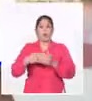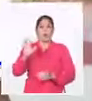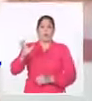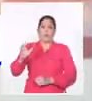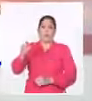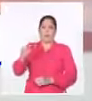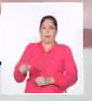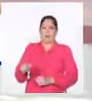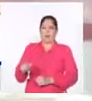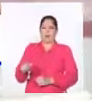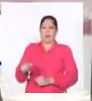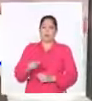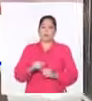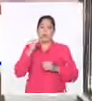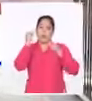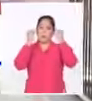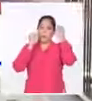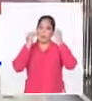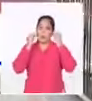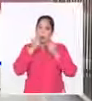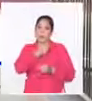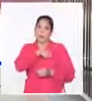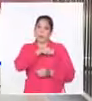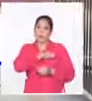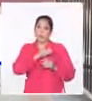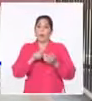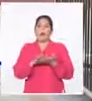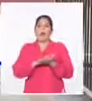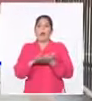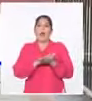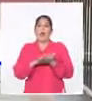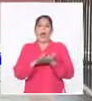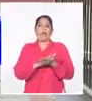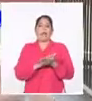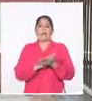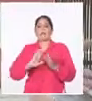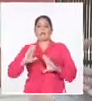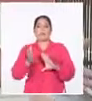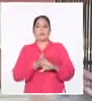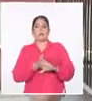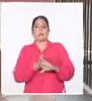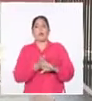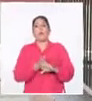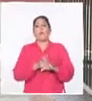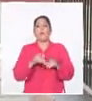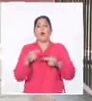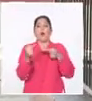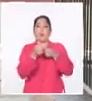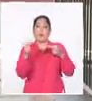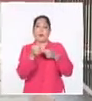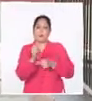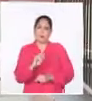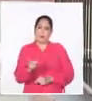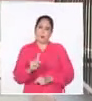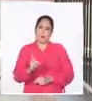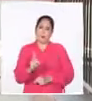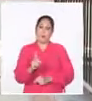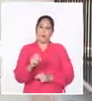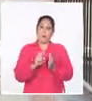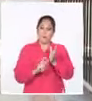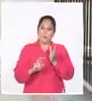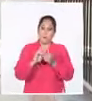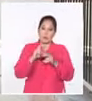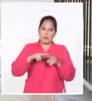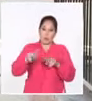y que no escapa a las preocupaciones ciudadanas, porque nadie debería ser penalizado por el uso de los canales electrónicos de pago. Desde la provincia de